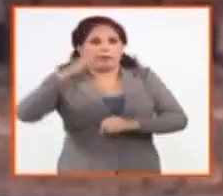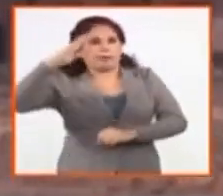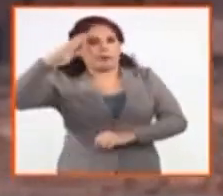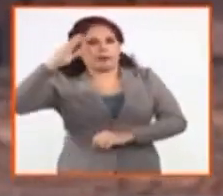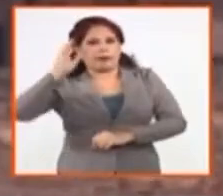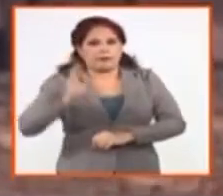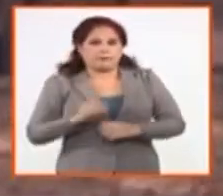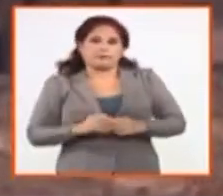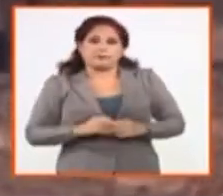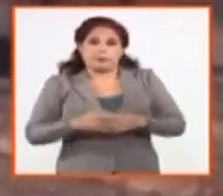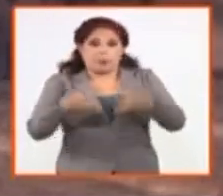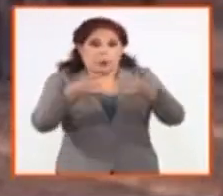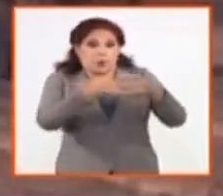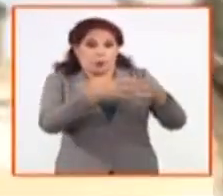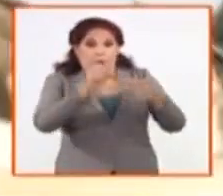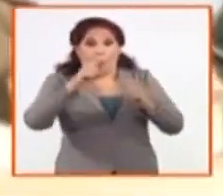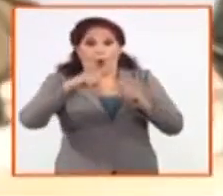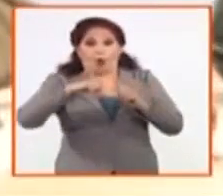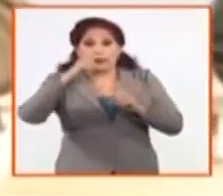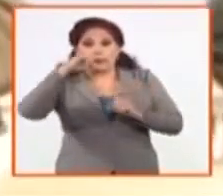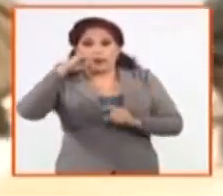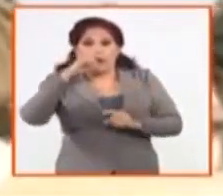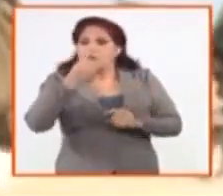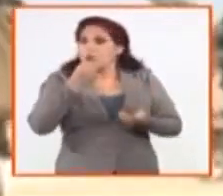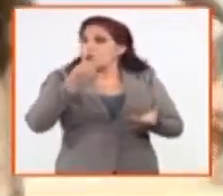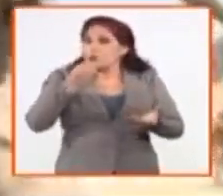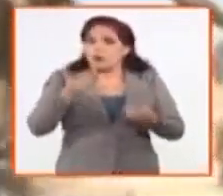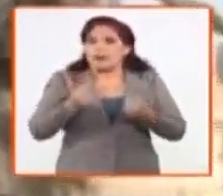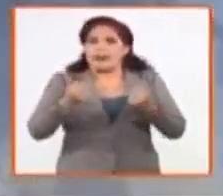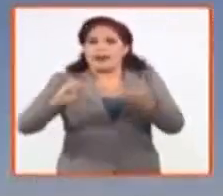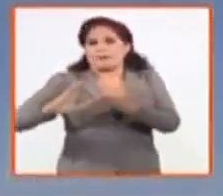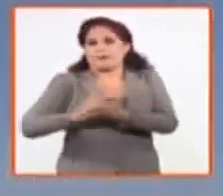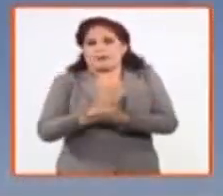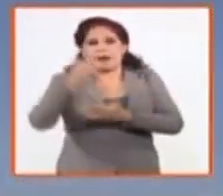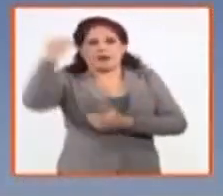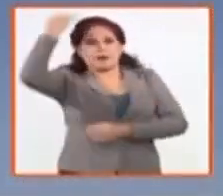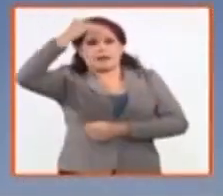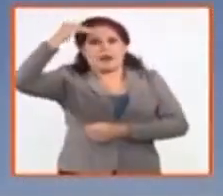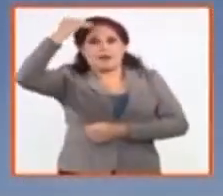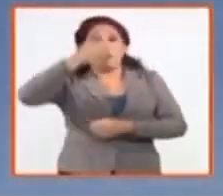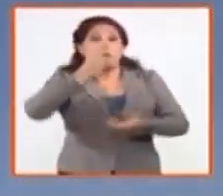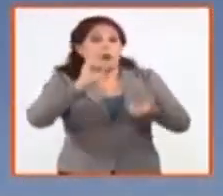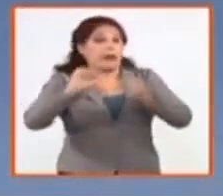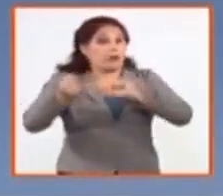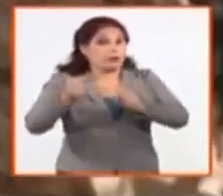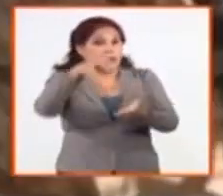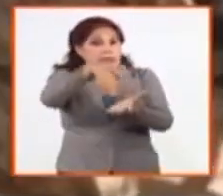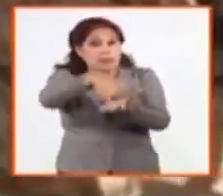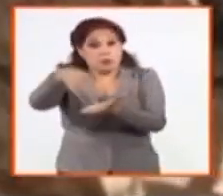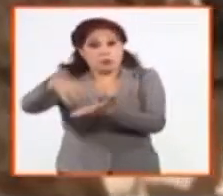Las tropas de la OTAN no lograron contrarrestar su fuerza. Si bien pudieron controlar las ciudades,